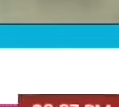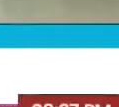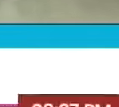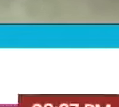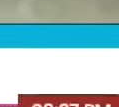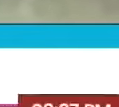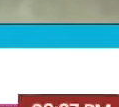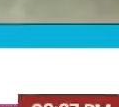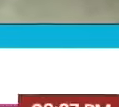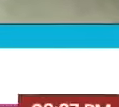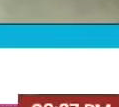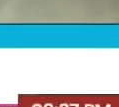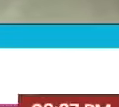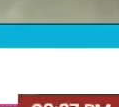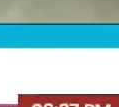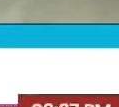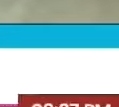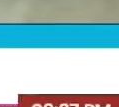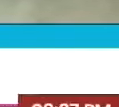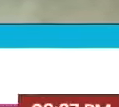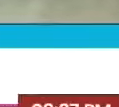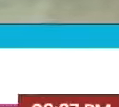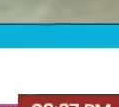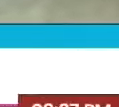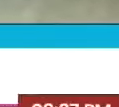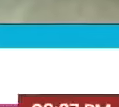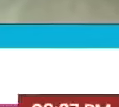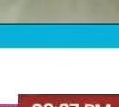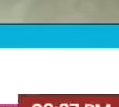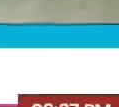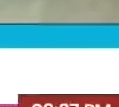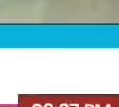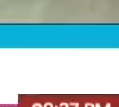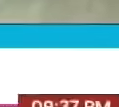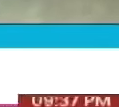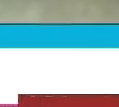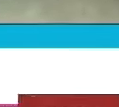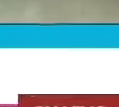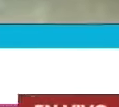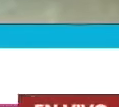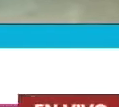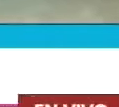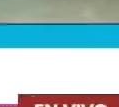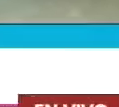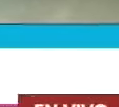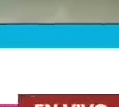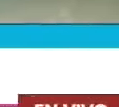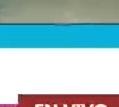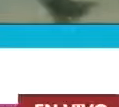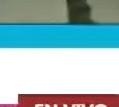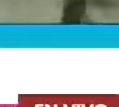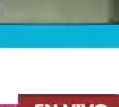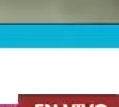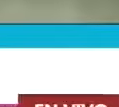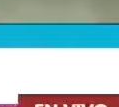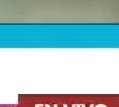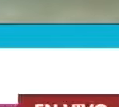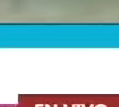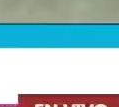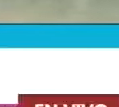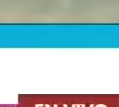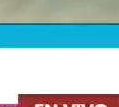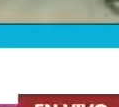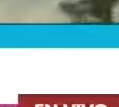te pienso, te dibujo en mis sueños, en un lienzo, soñando despierto. Maduro